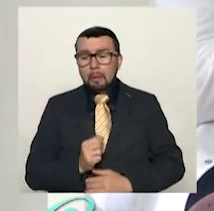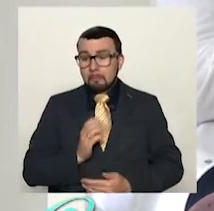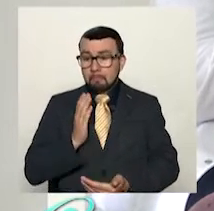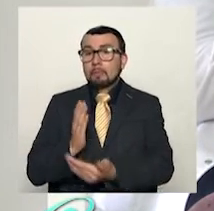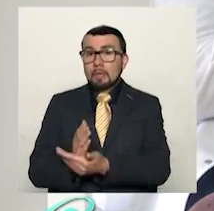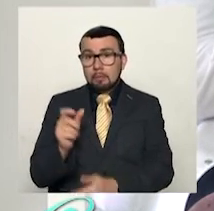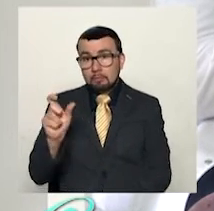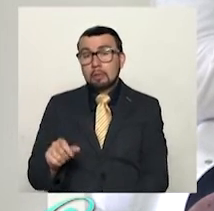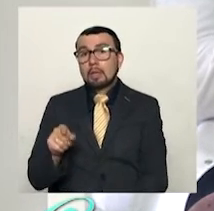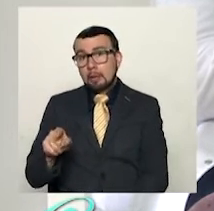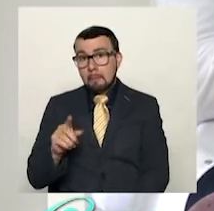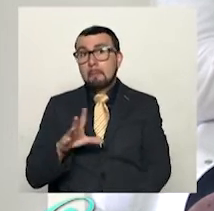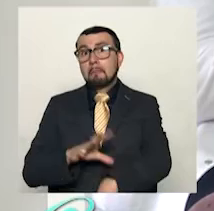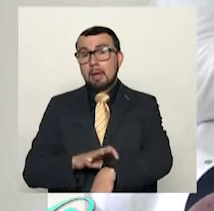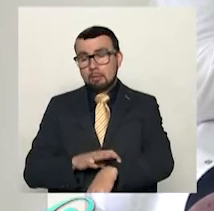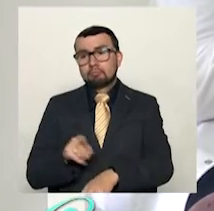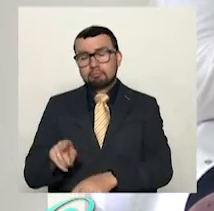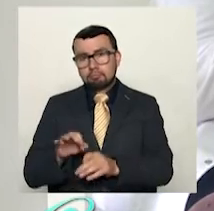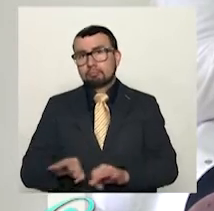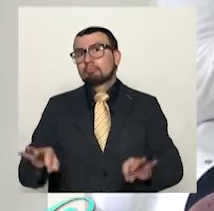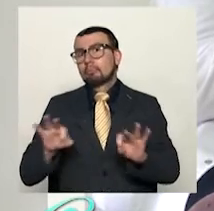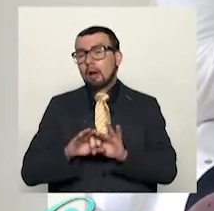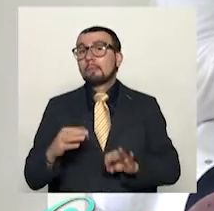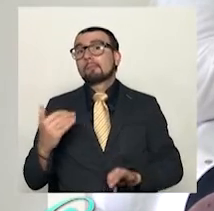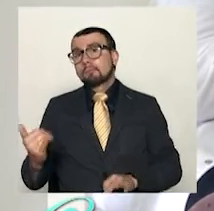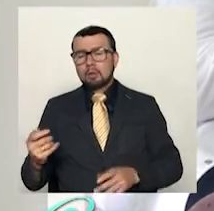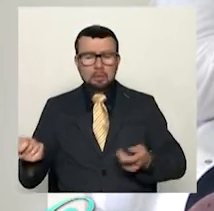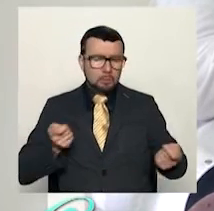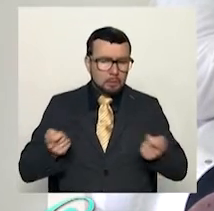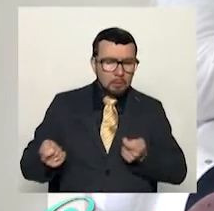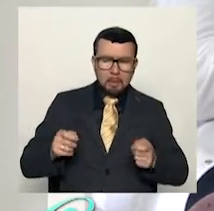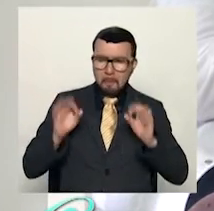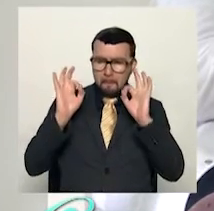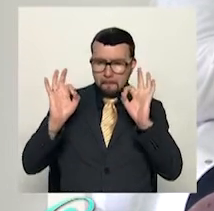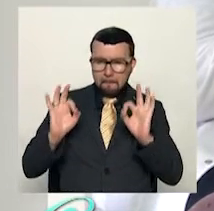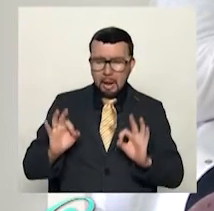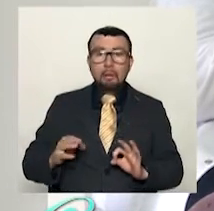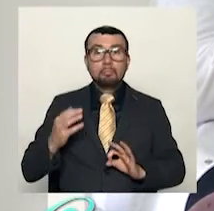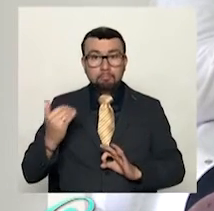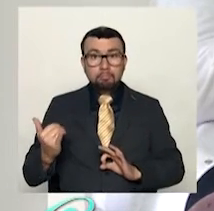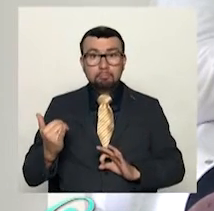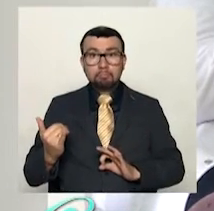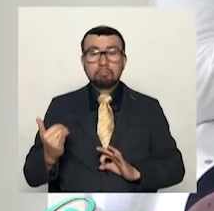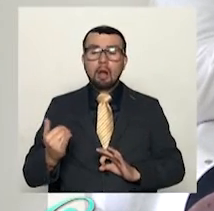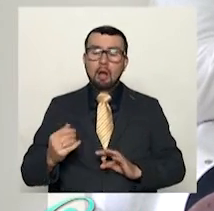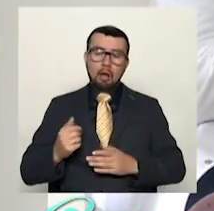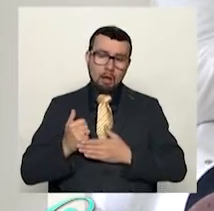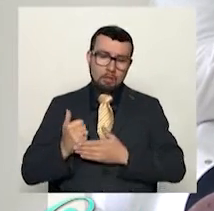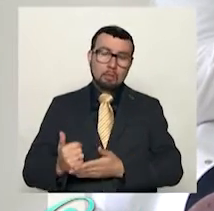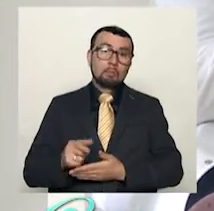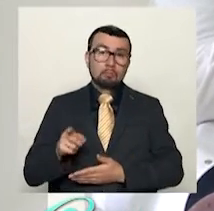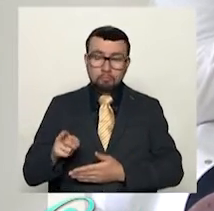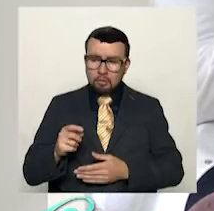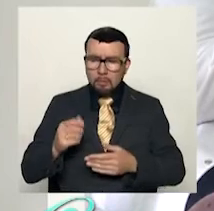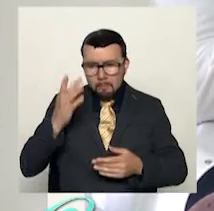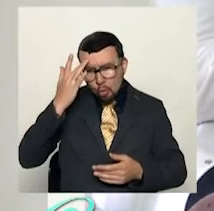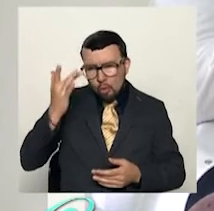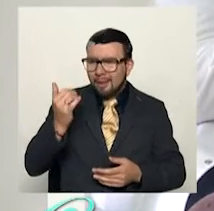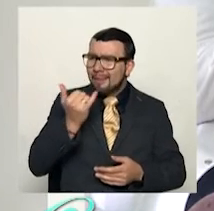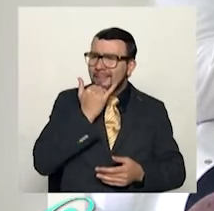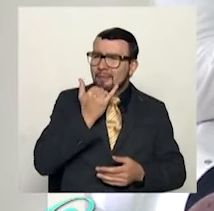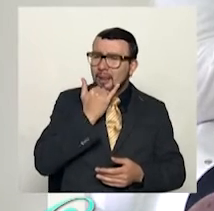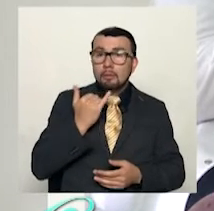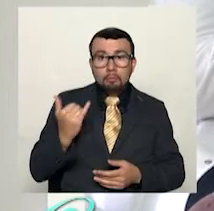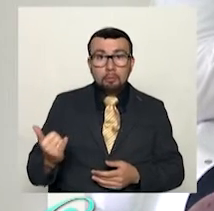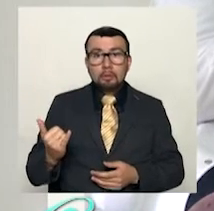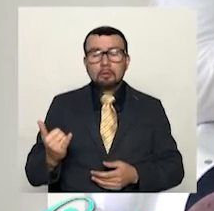no farmacéuta, una persona que tenga las condiciones académicas de hacer un diagnóstico de la causa del dolor abdominal y de acuerdo